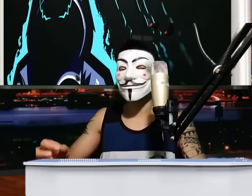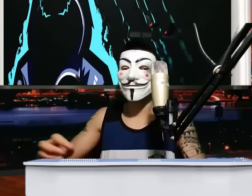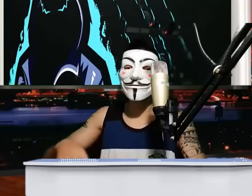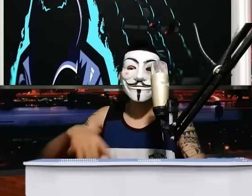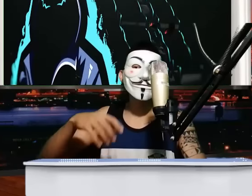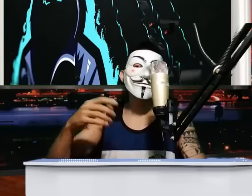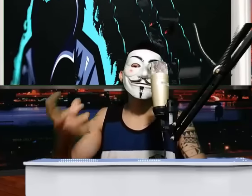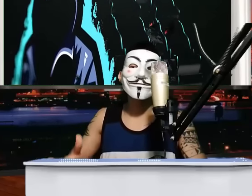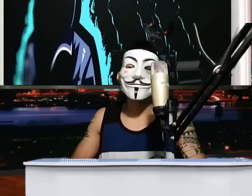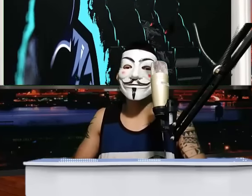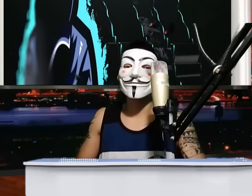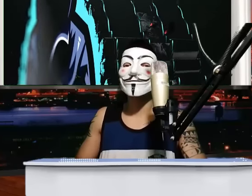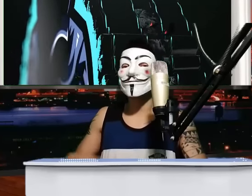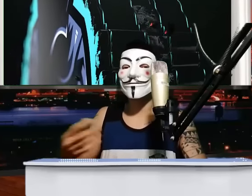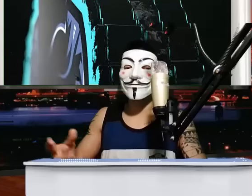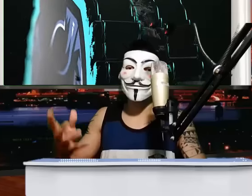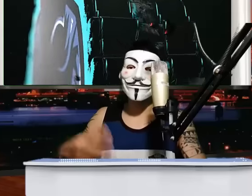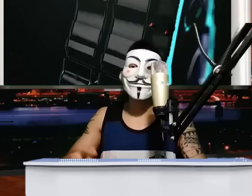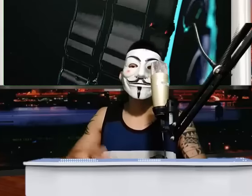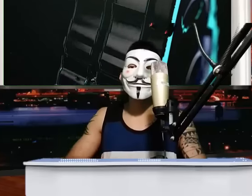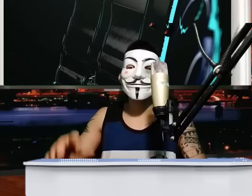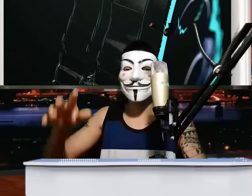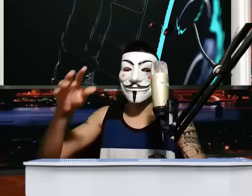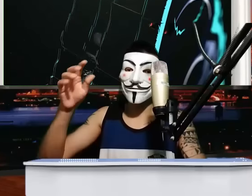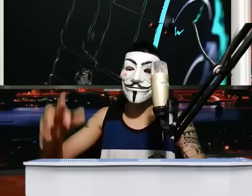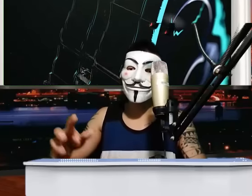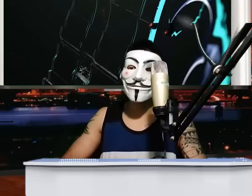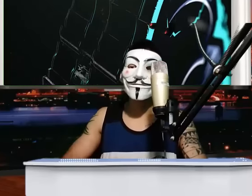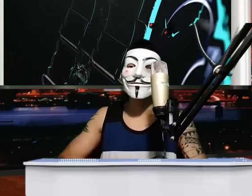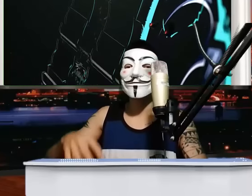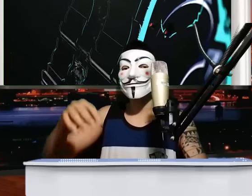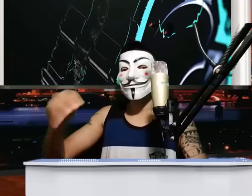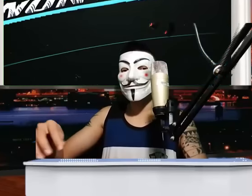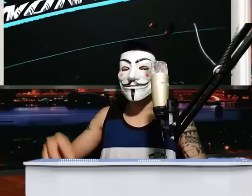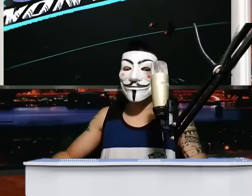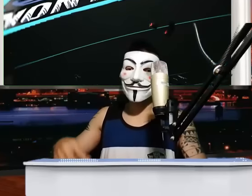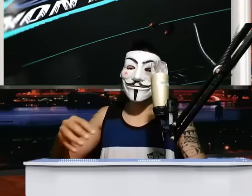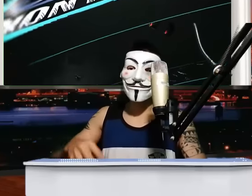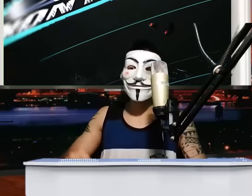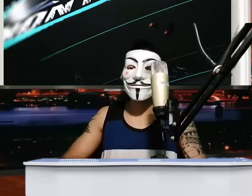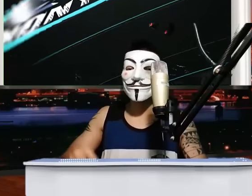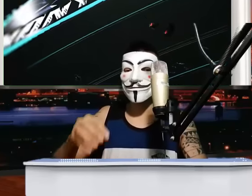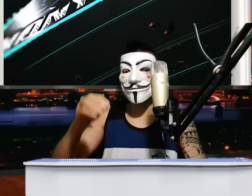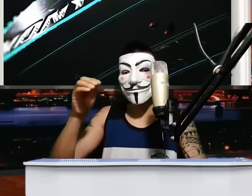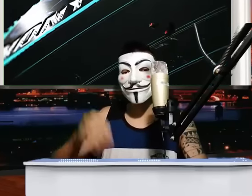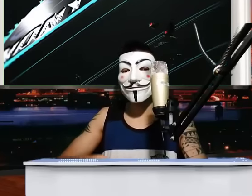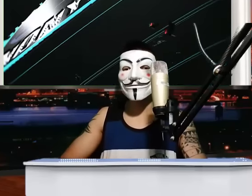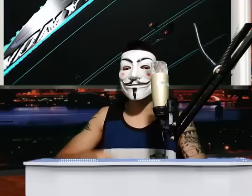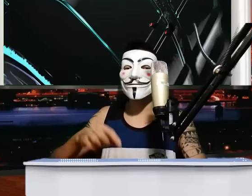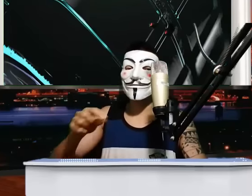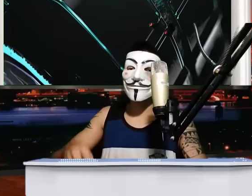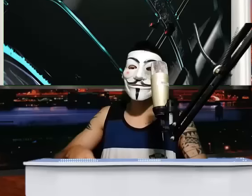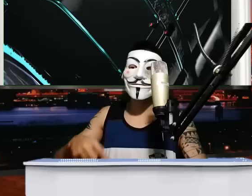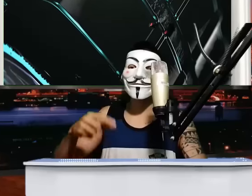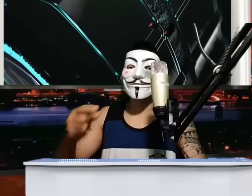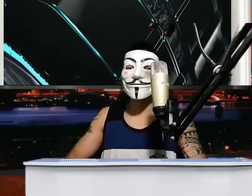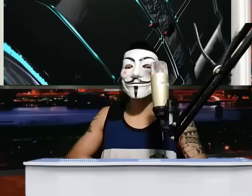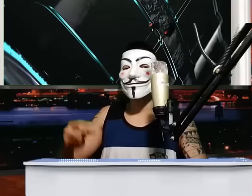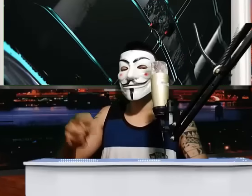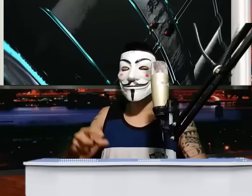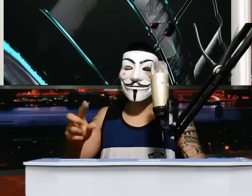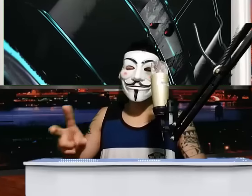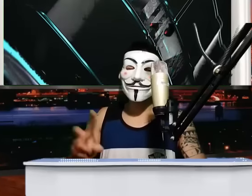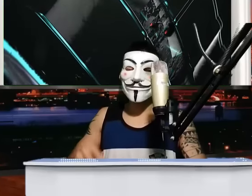lo escuchan un poco extraño por lo que yo voy a decir al principio, es porque supuestamente ese video iba a ser